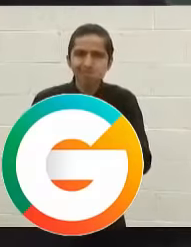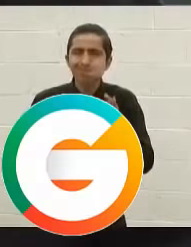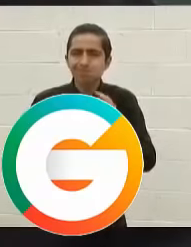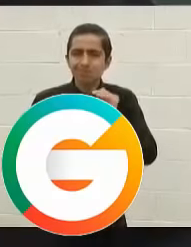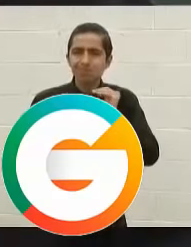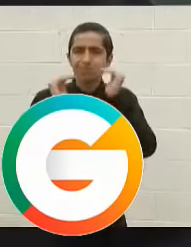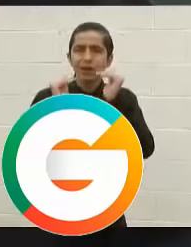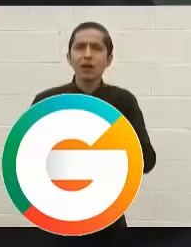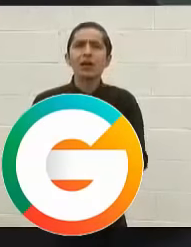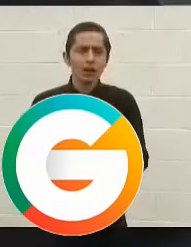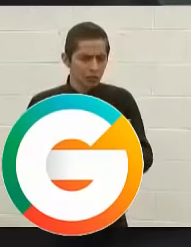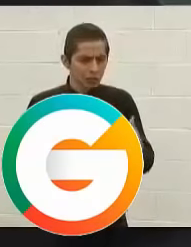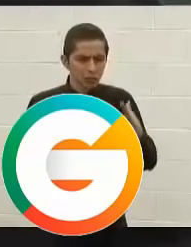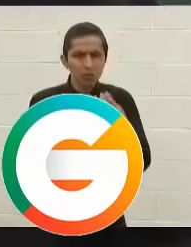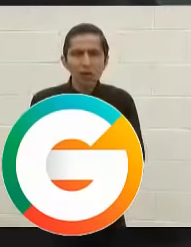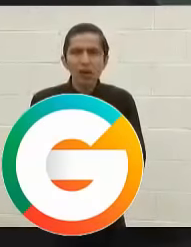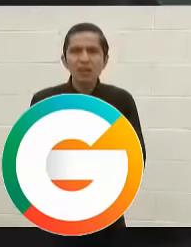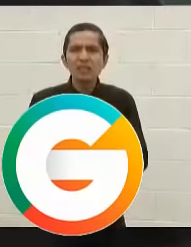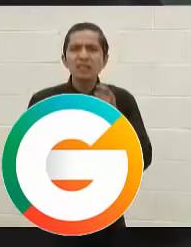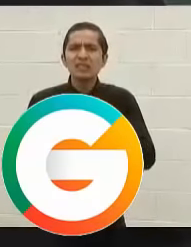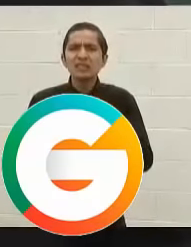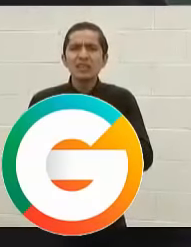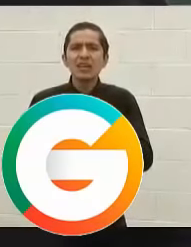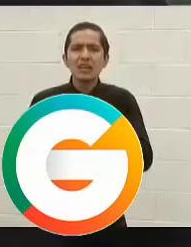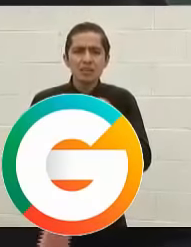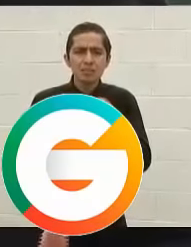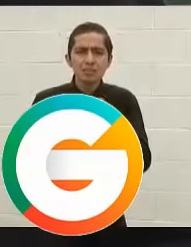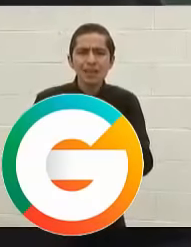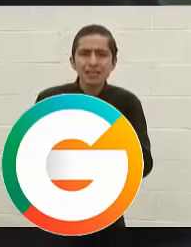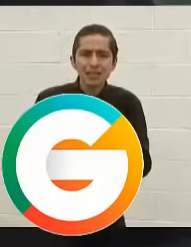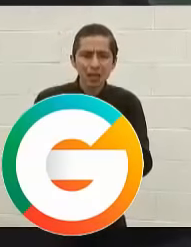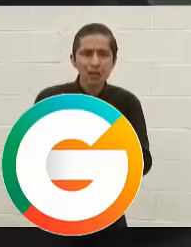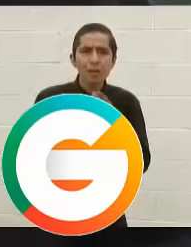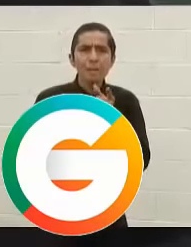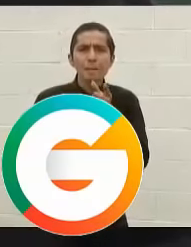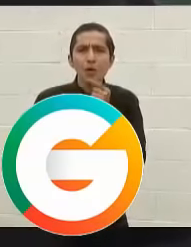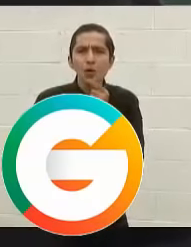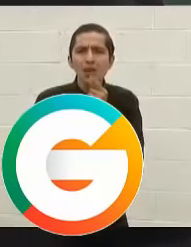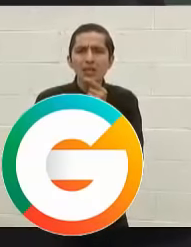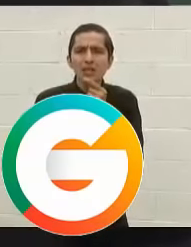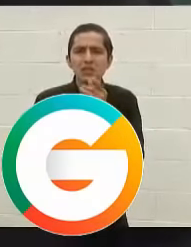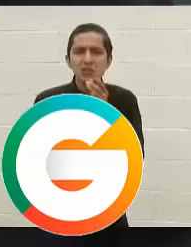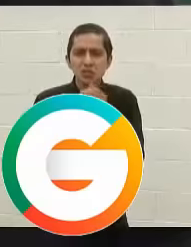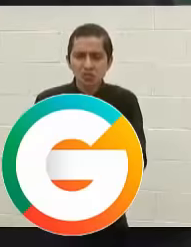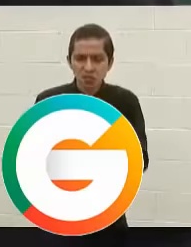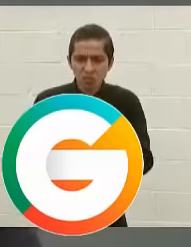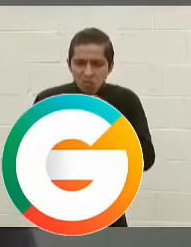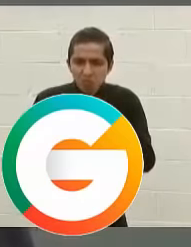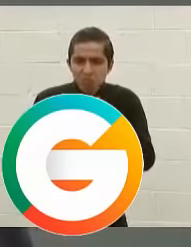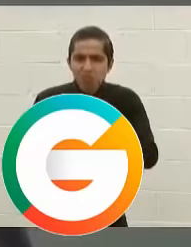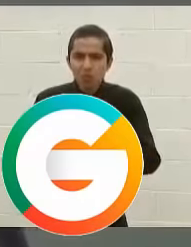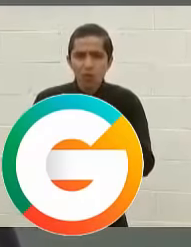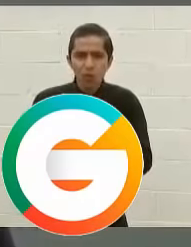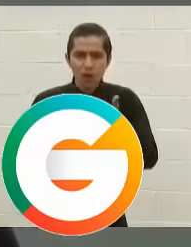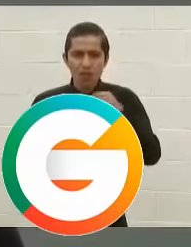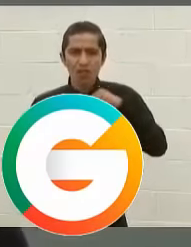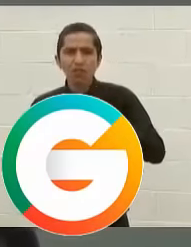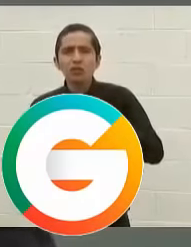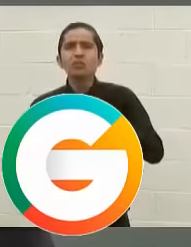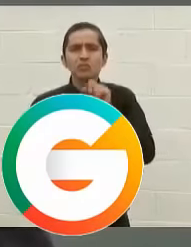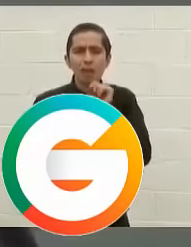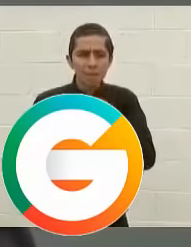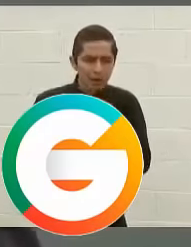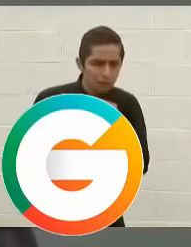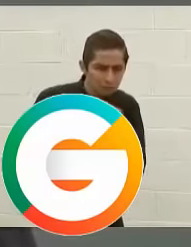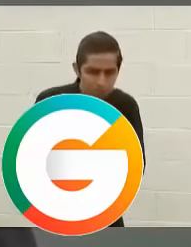la participación de la Dirección de Investigación y de la Policía Científica, de la Guardia